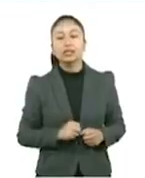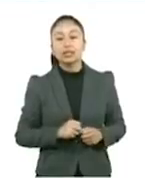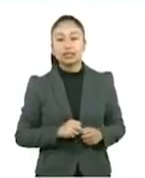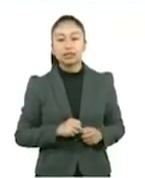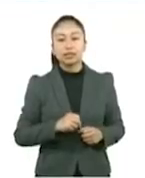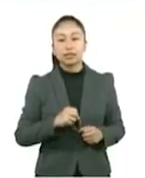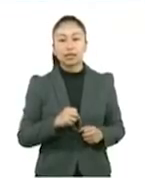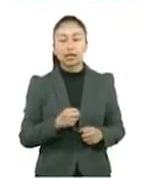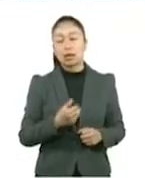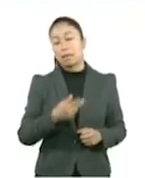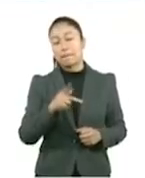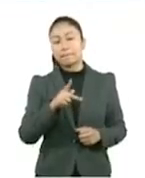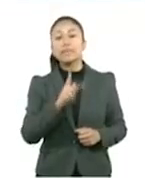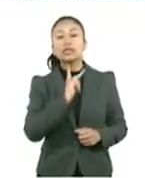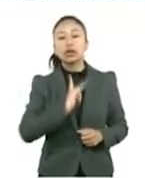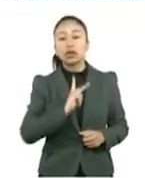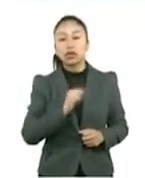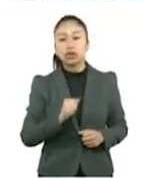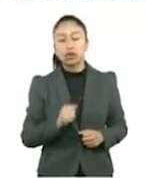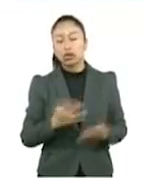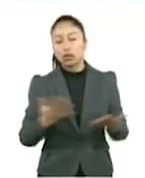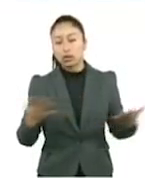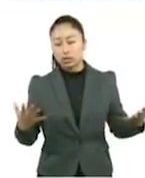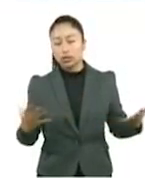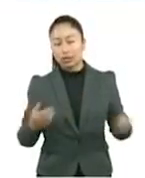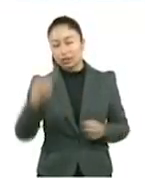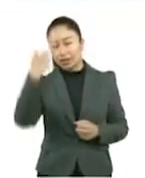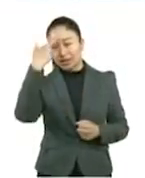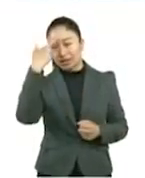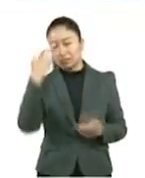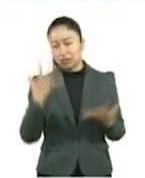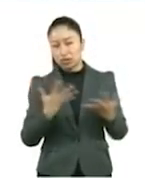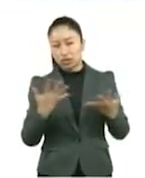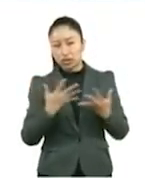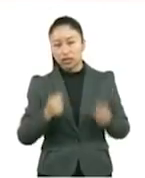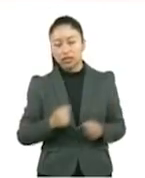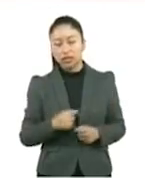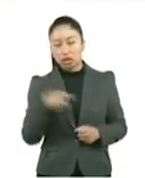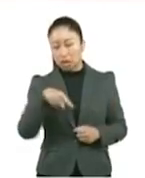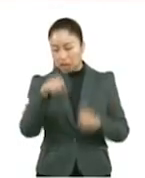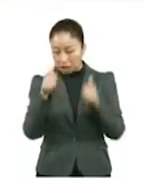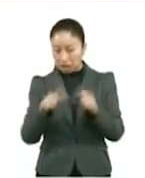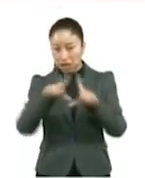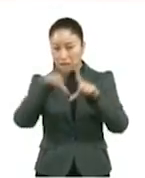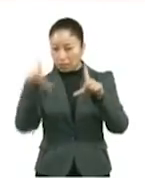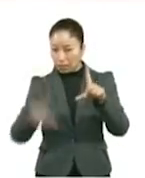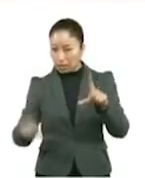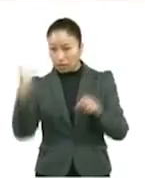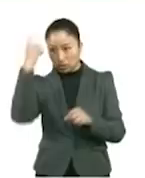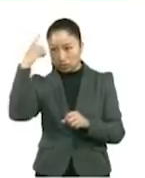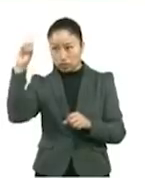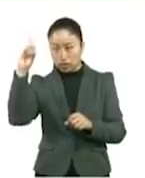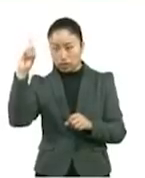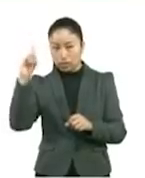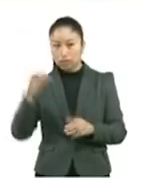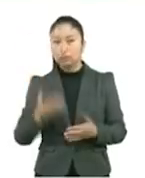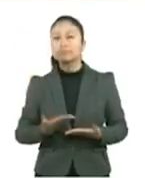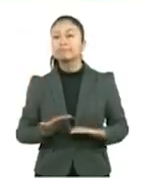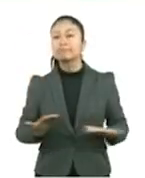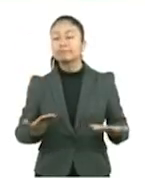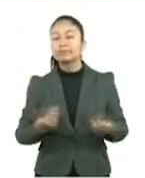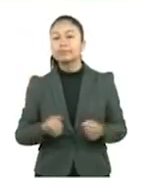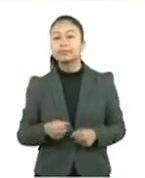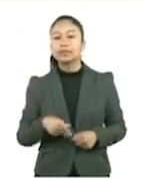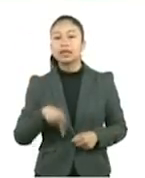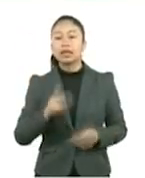mexicanas y de los mexicanos y que no se lo estuvieran llevando empresas extranjeras. Pues ahora lo que hizo el presidente López